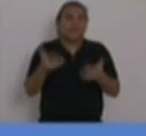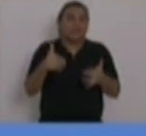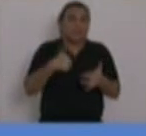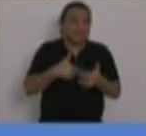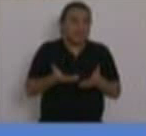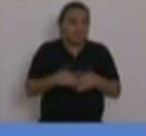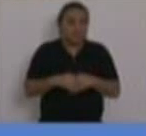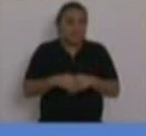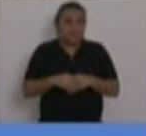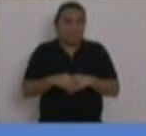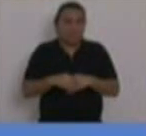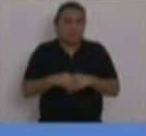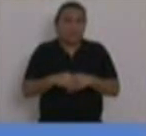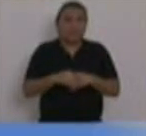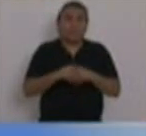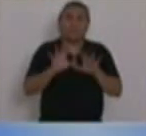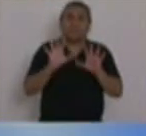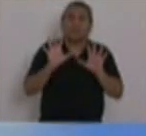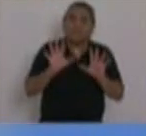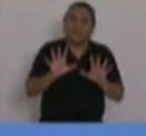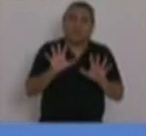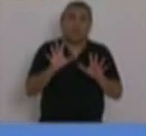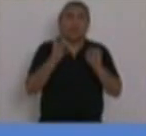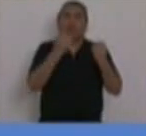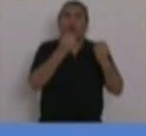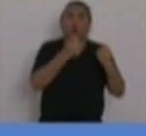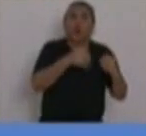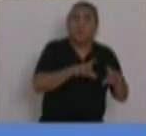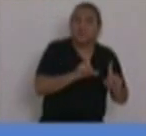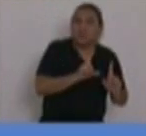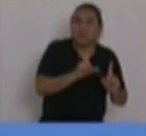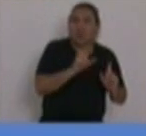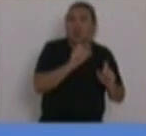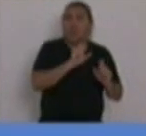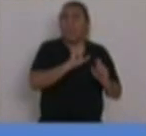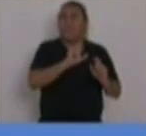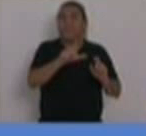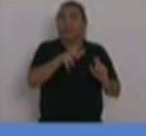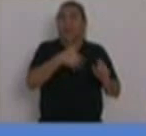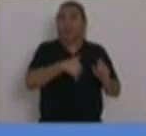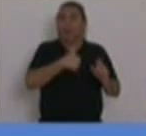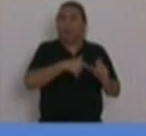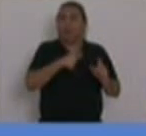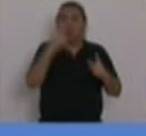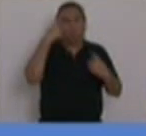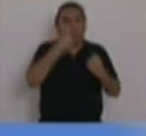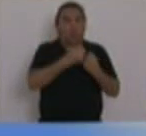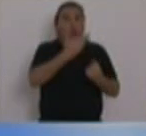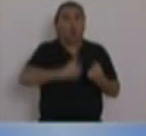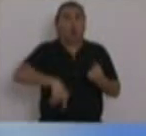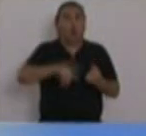habrían pensado que una vez obtenido la reelección iban a volver a renegociar la deuda, como está haciendo en la actualidad el gobierno